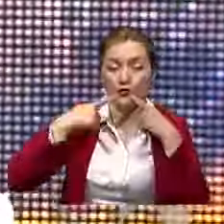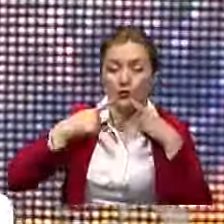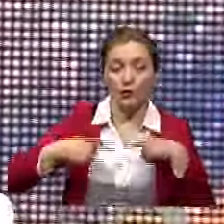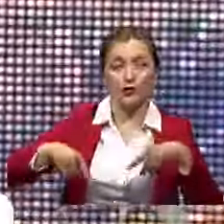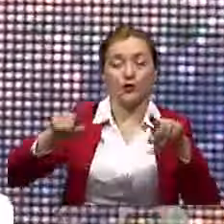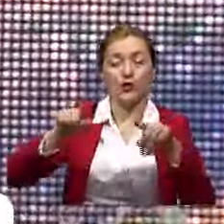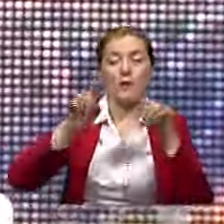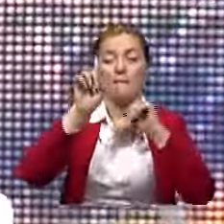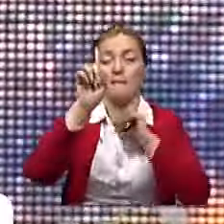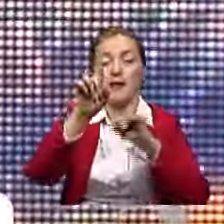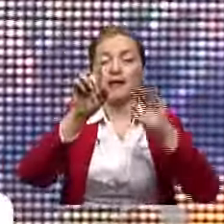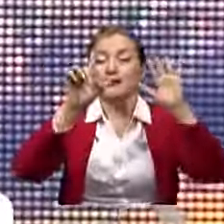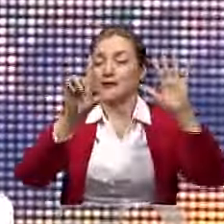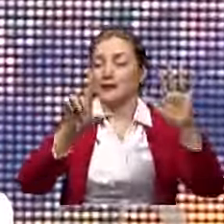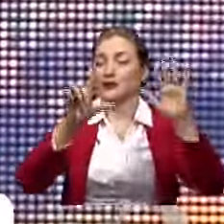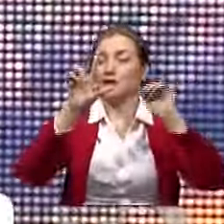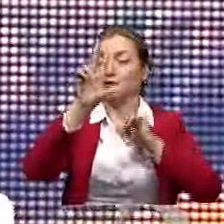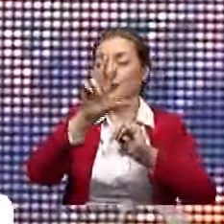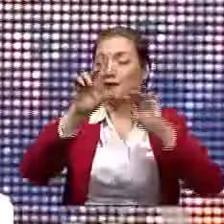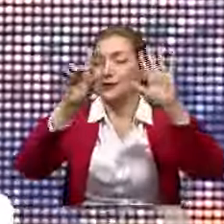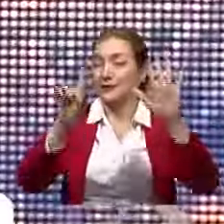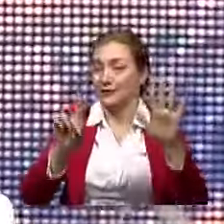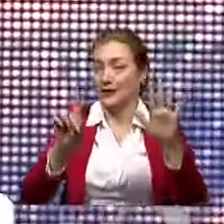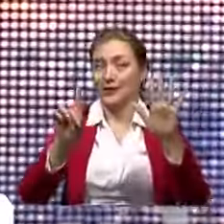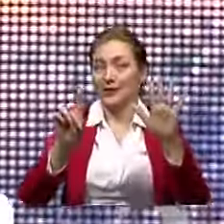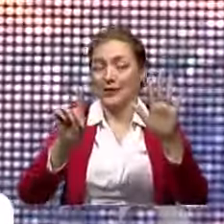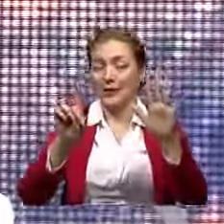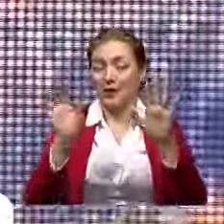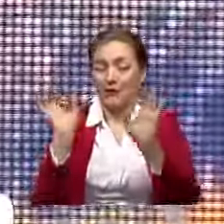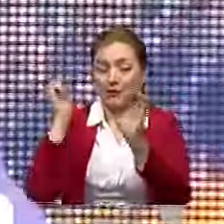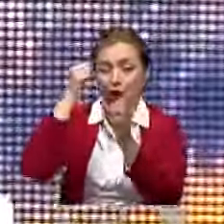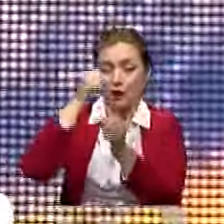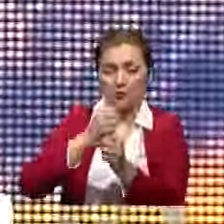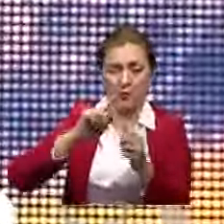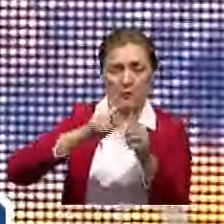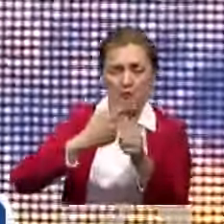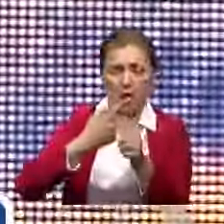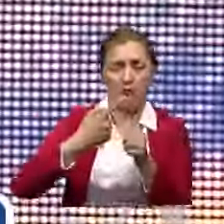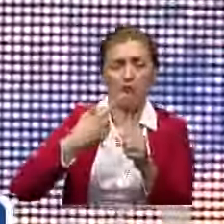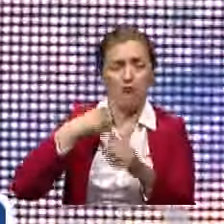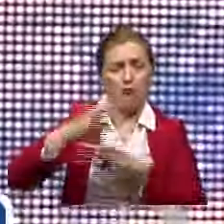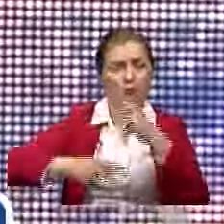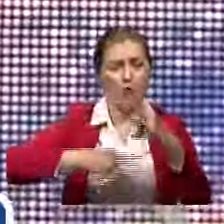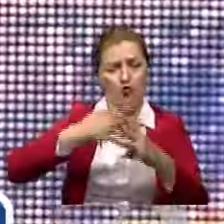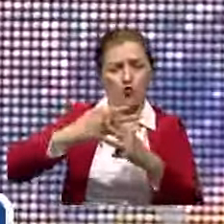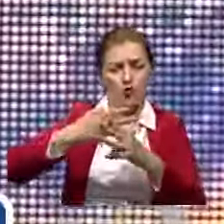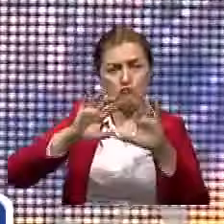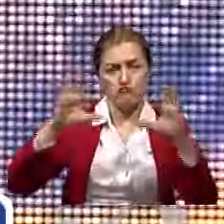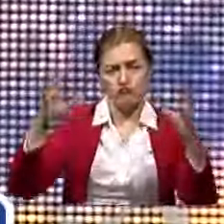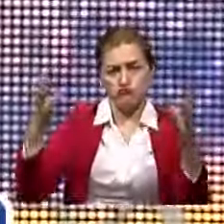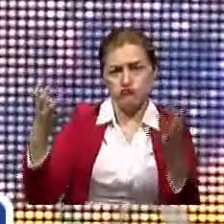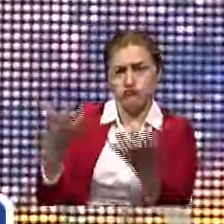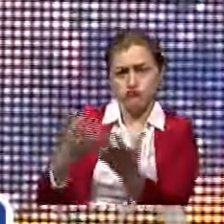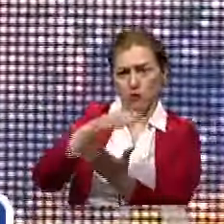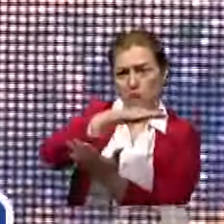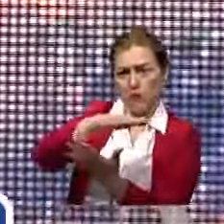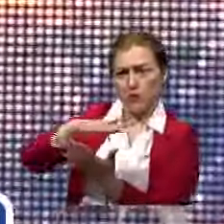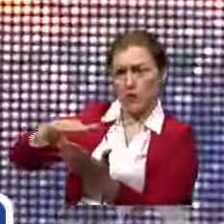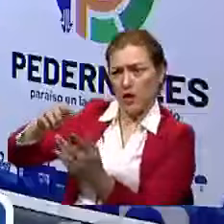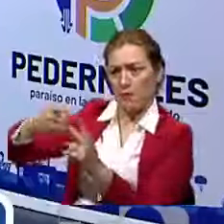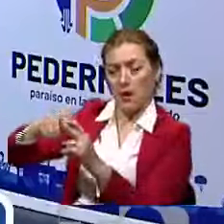en 1736 por la Fundación Geodésica, que allí nace el primer punto de la mitad del mundo. Ok, así